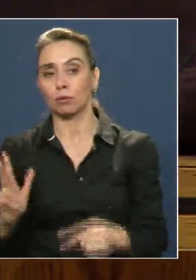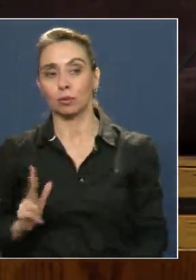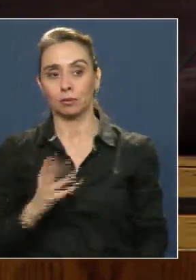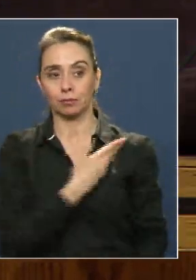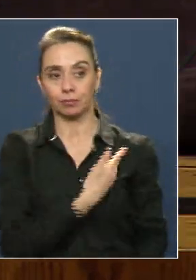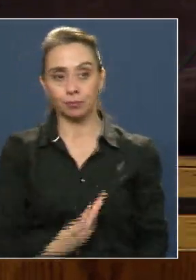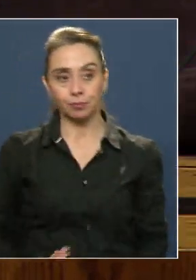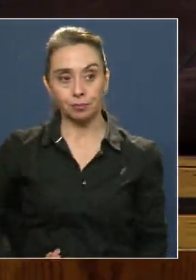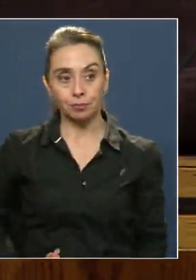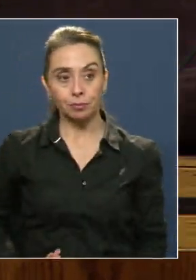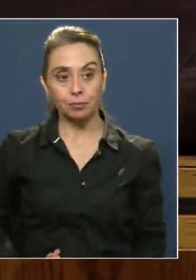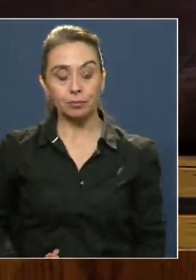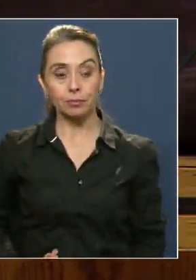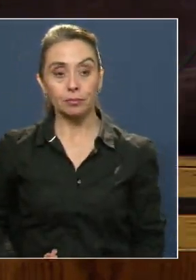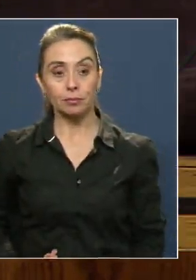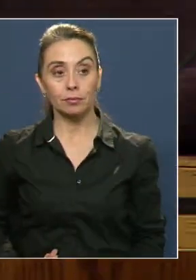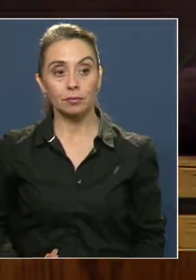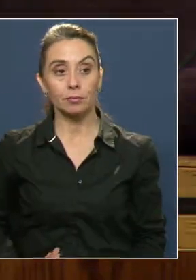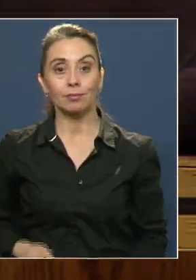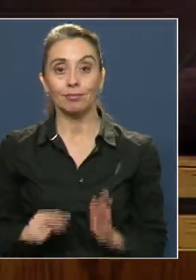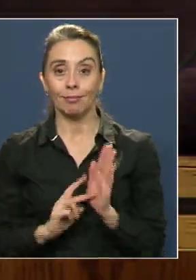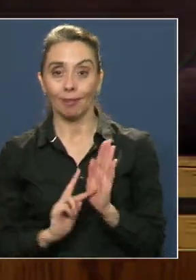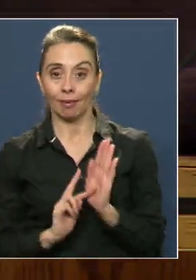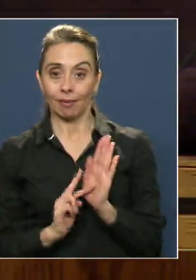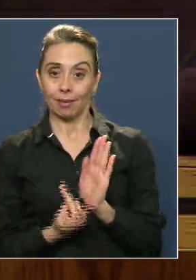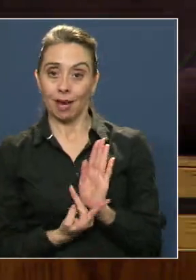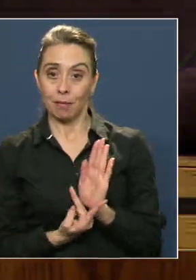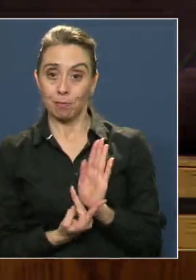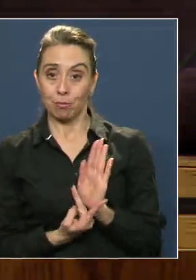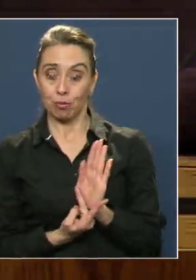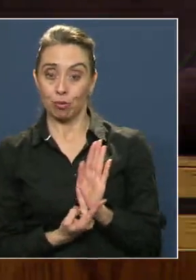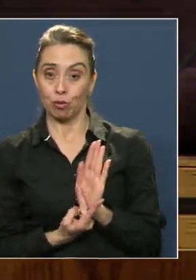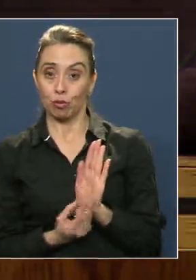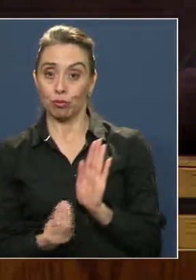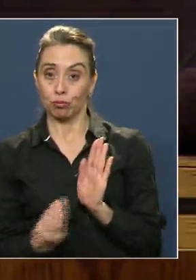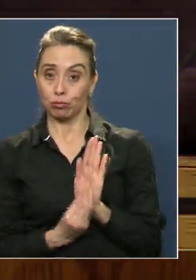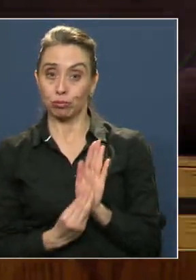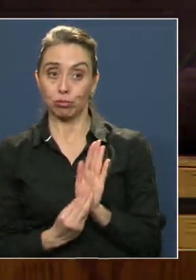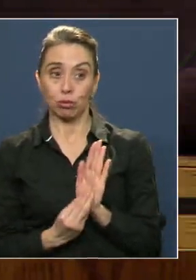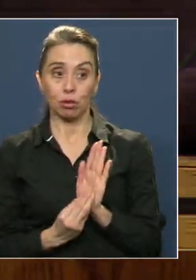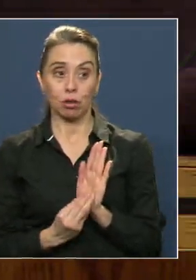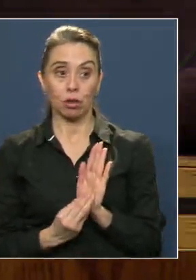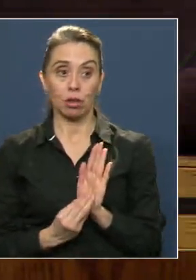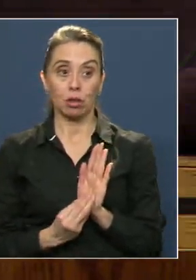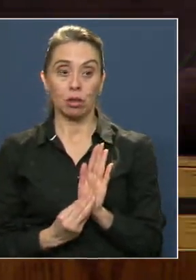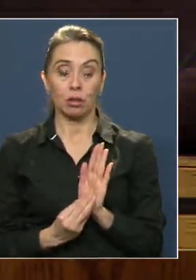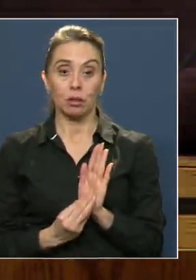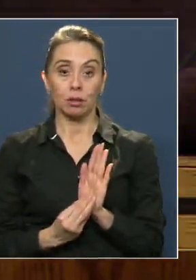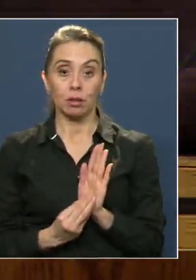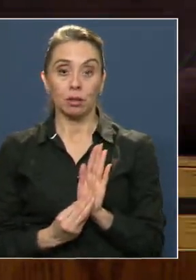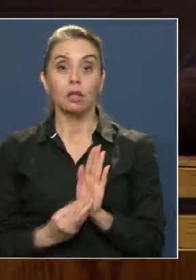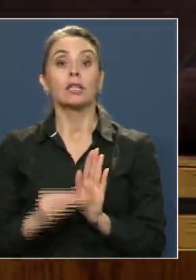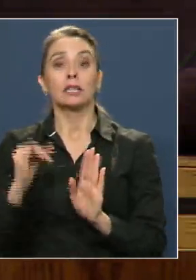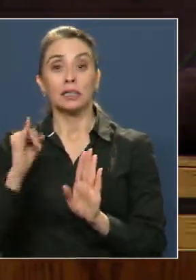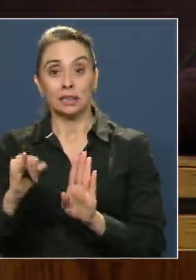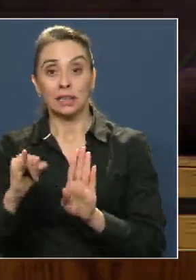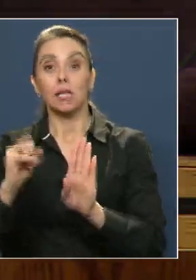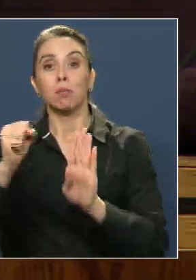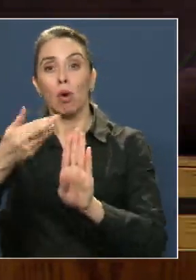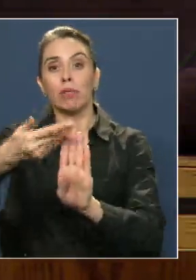Presidente, que es que la modificación que se ha introducido, que le da efecto